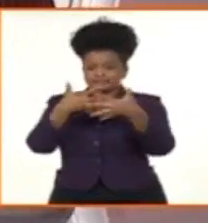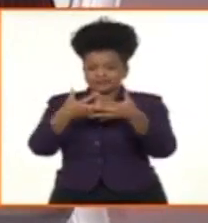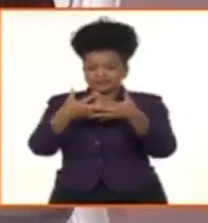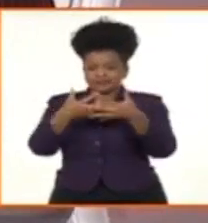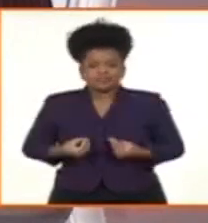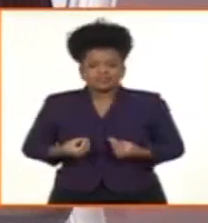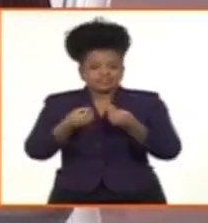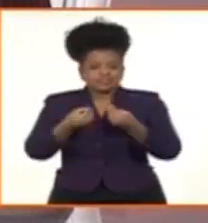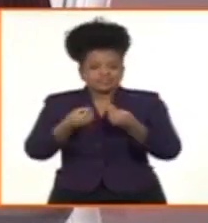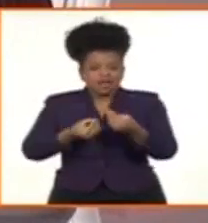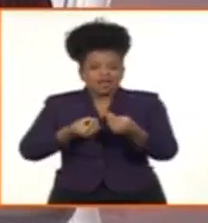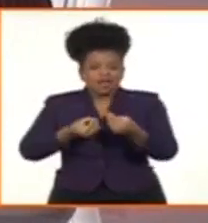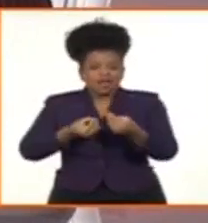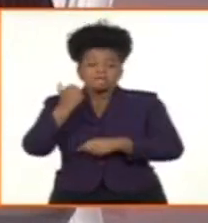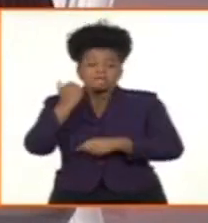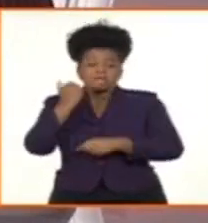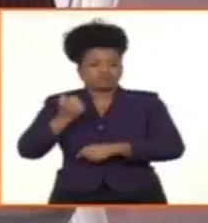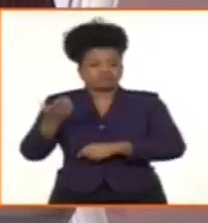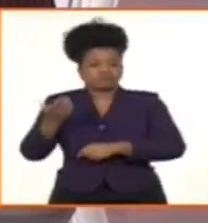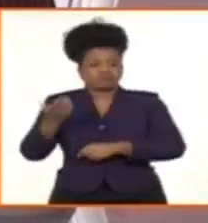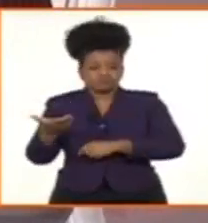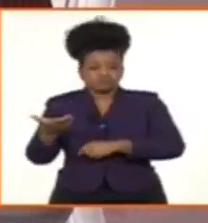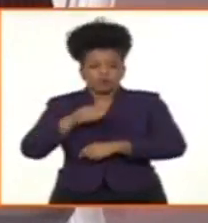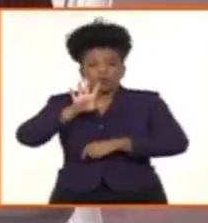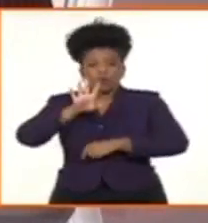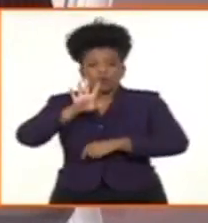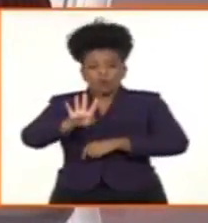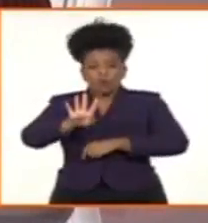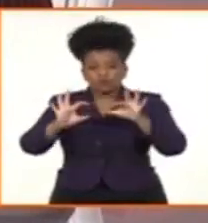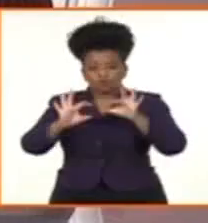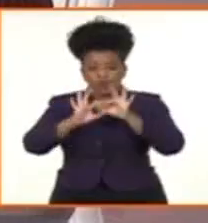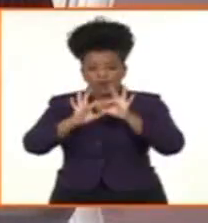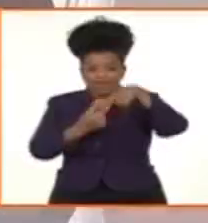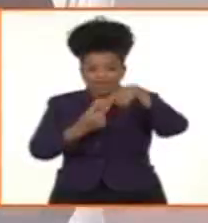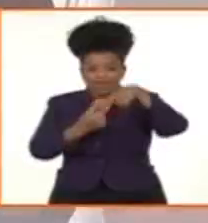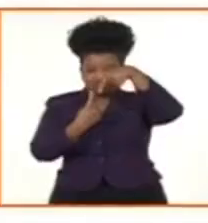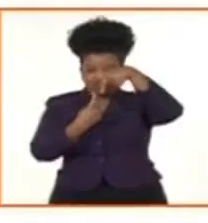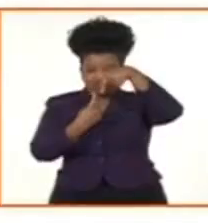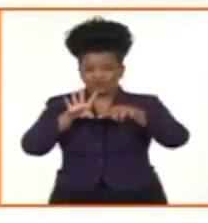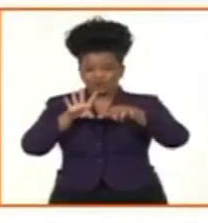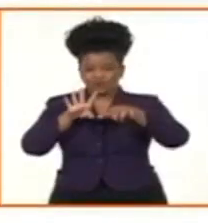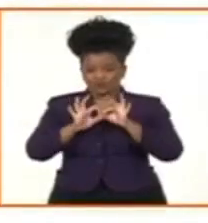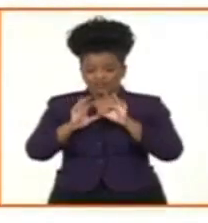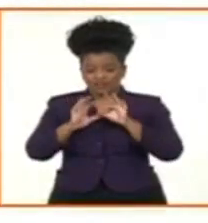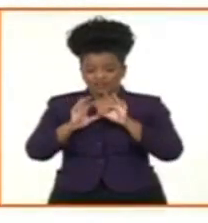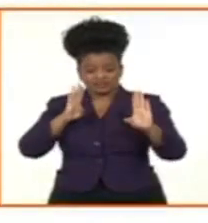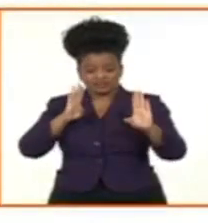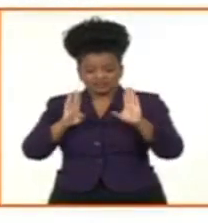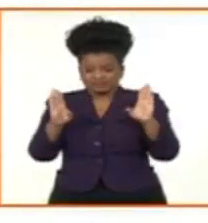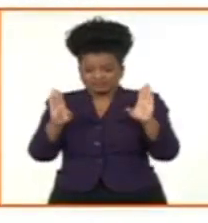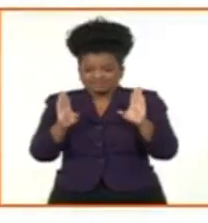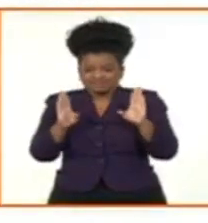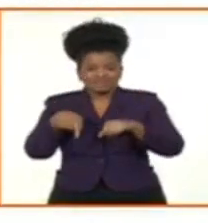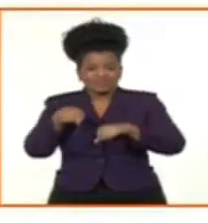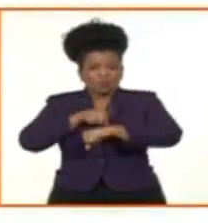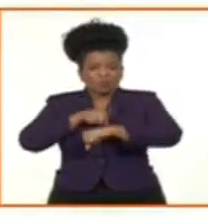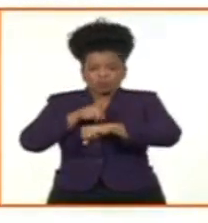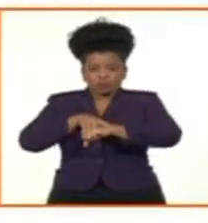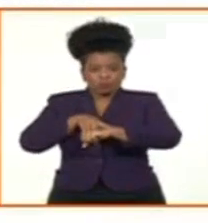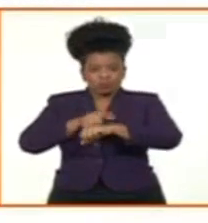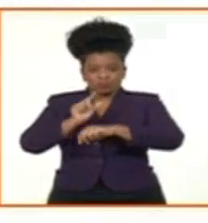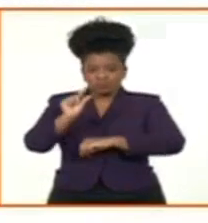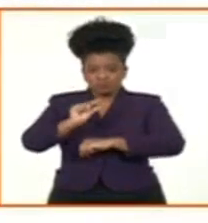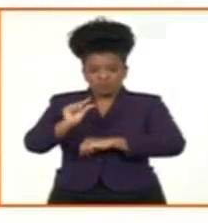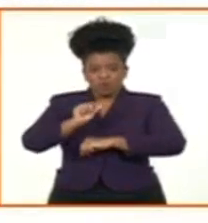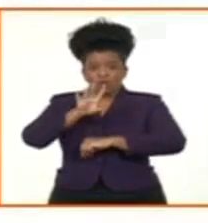de la 4G. Por eso en el año 2020 y 2021, en un periodo bastante pequeño para nosotros hablar de que llegamos en 4G a